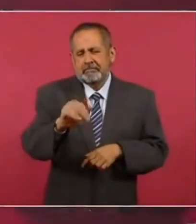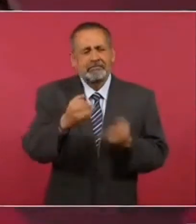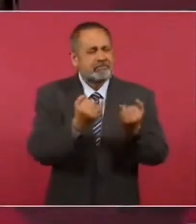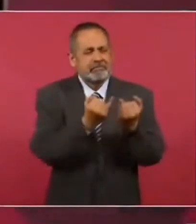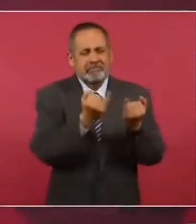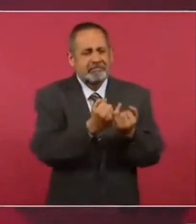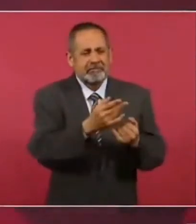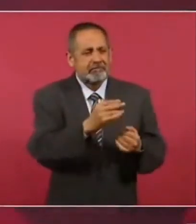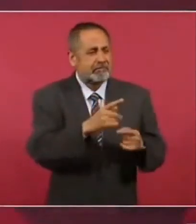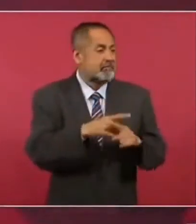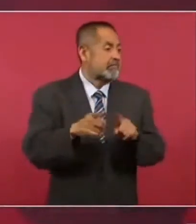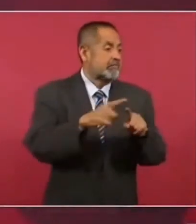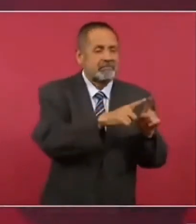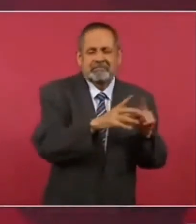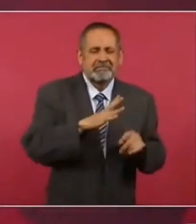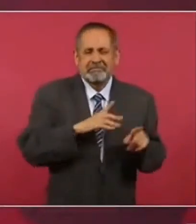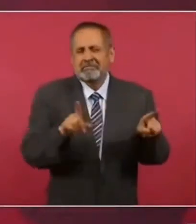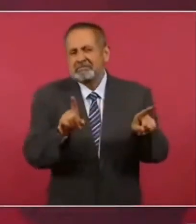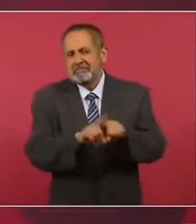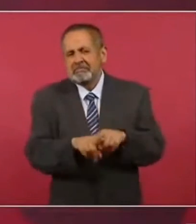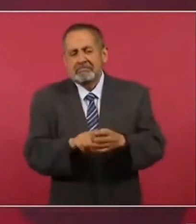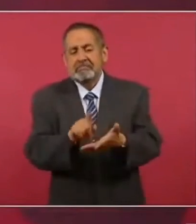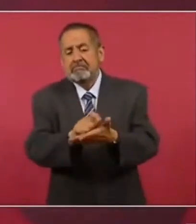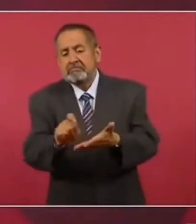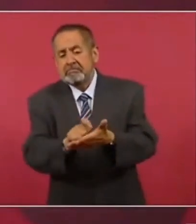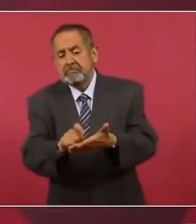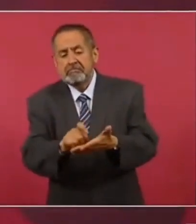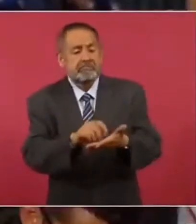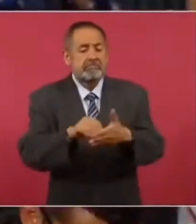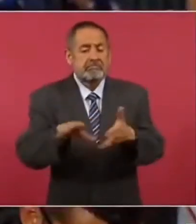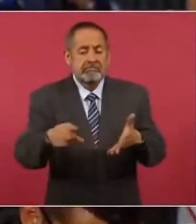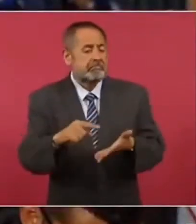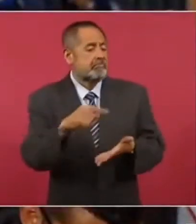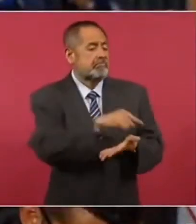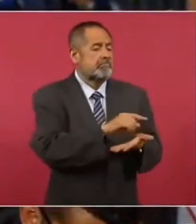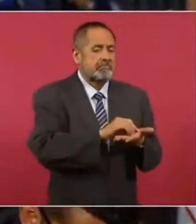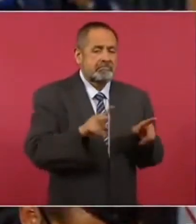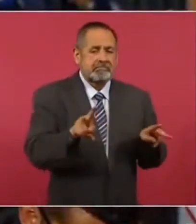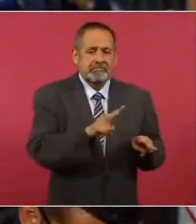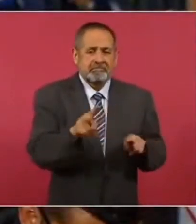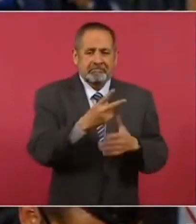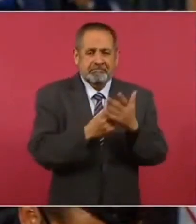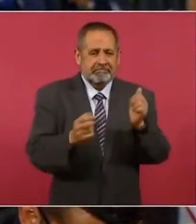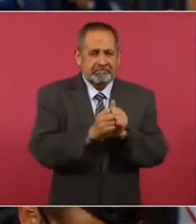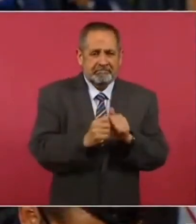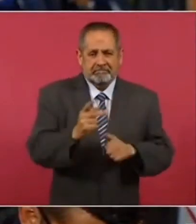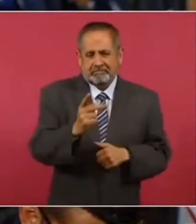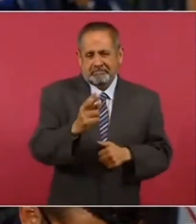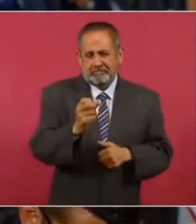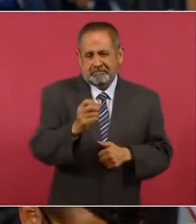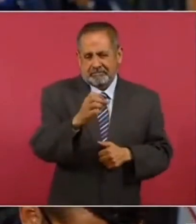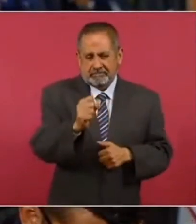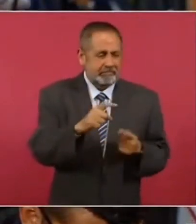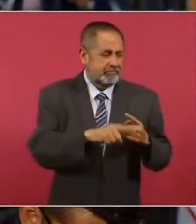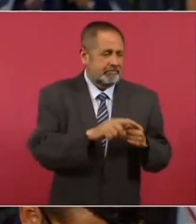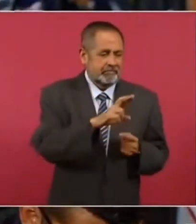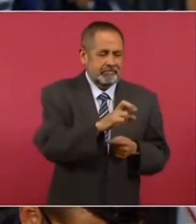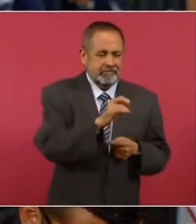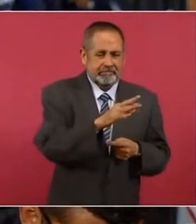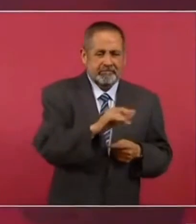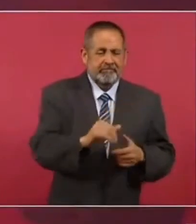los que escriben en procesos también escriben en la reforma es lo mismo